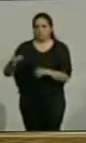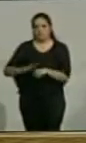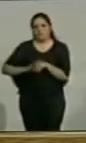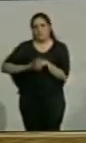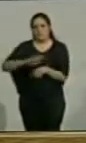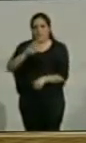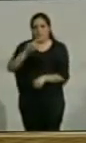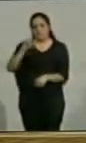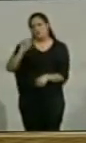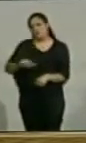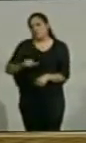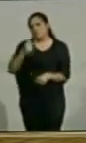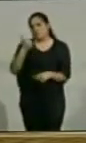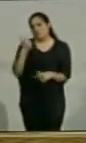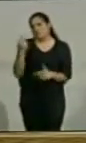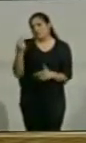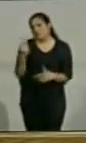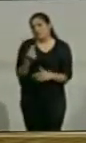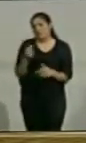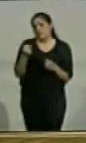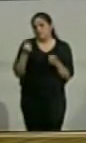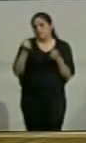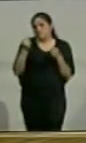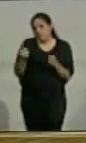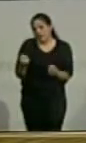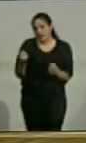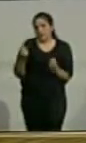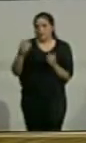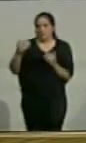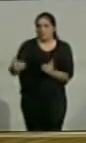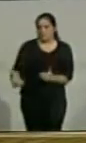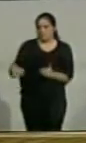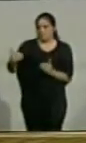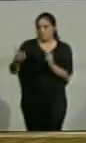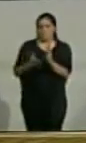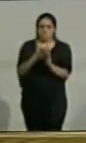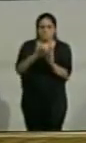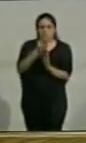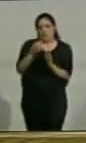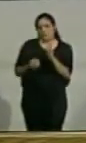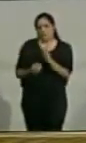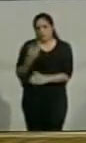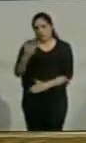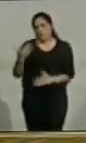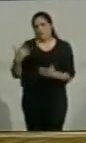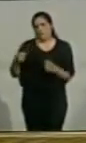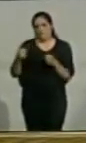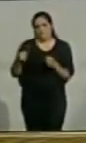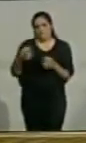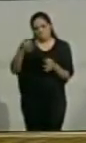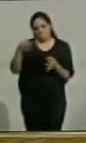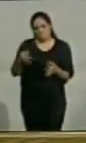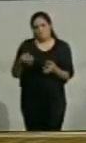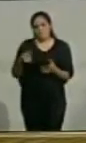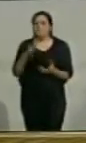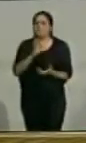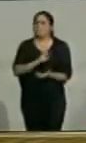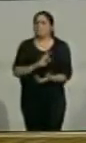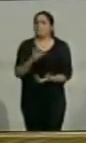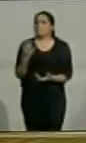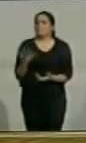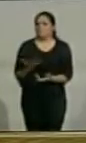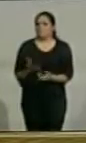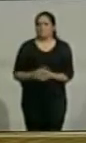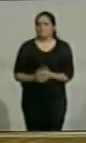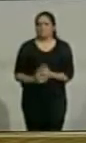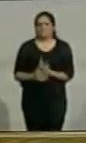que reforzar más una cortina o hacer una cortina nueva con gran infraestructura, se tendrá que hacer, porque